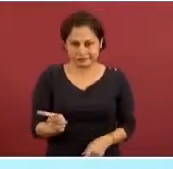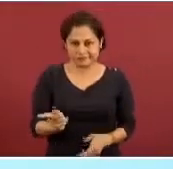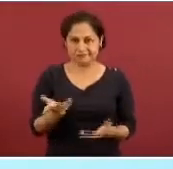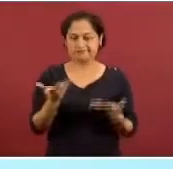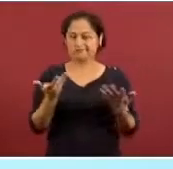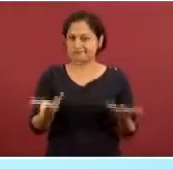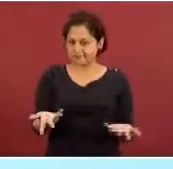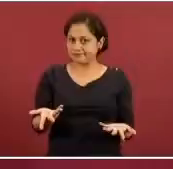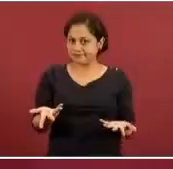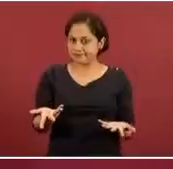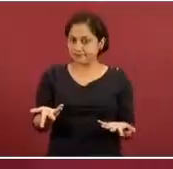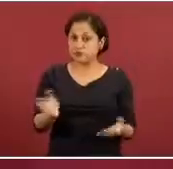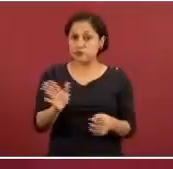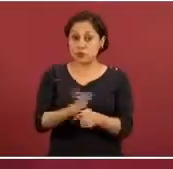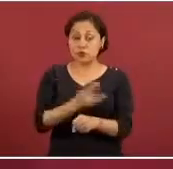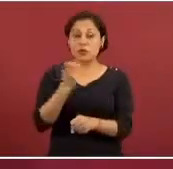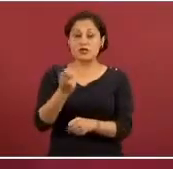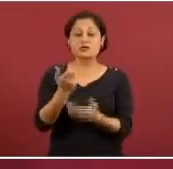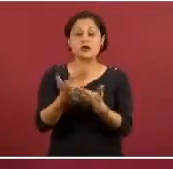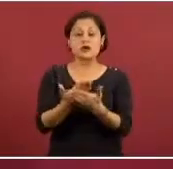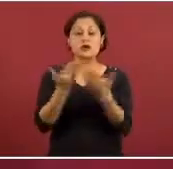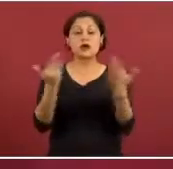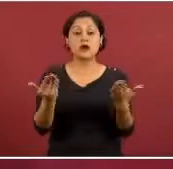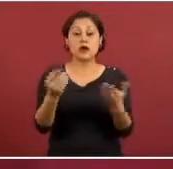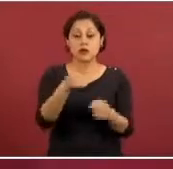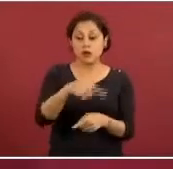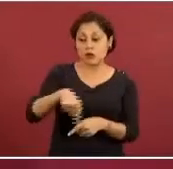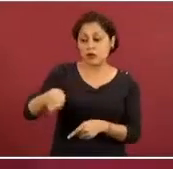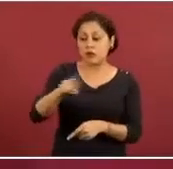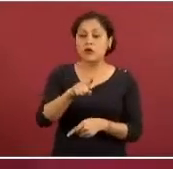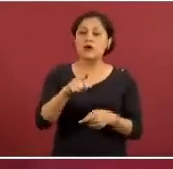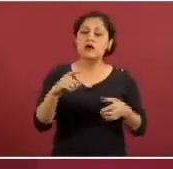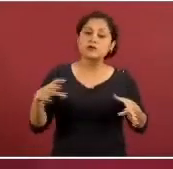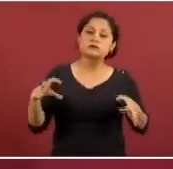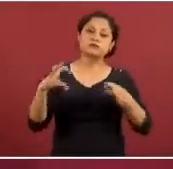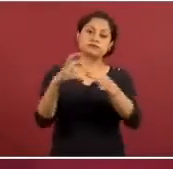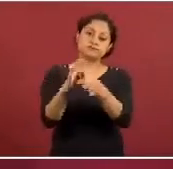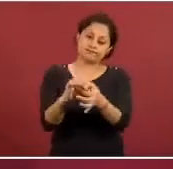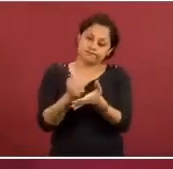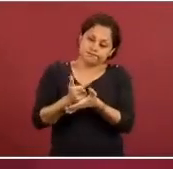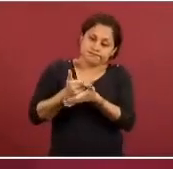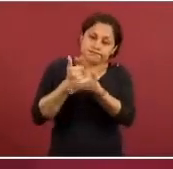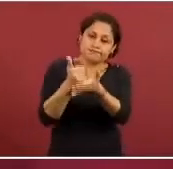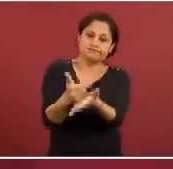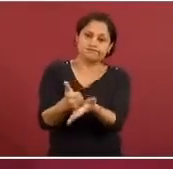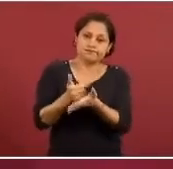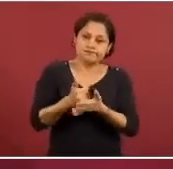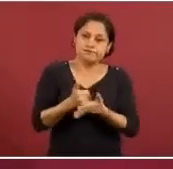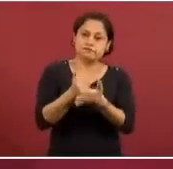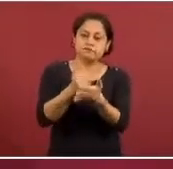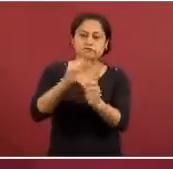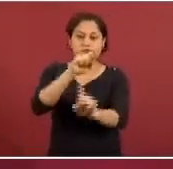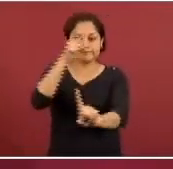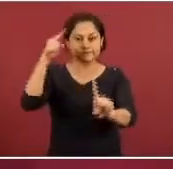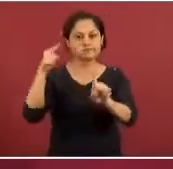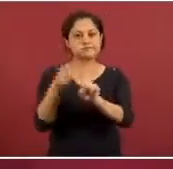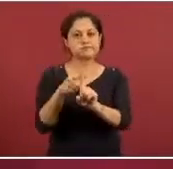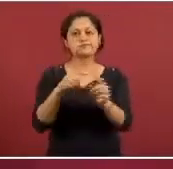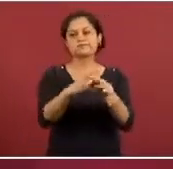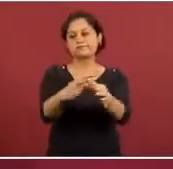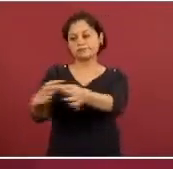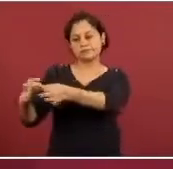Si actuamos juntos, en equipo, apelando a la sensibilidad y responsabilidad social, saldremos